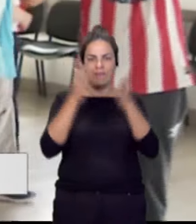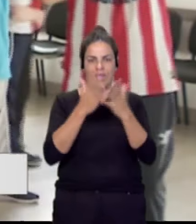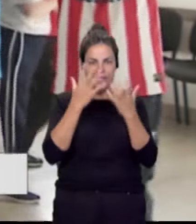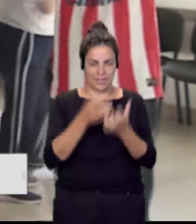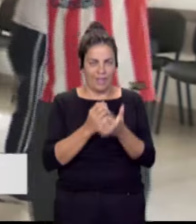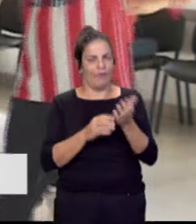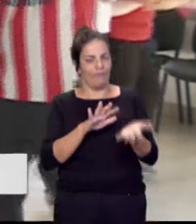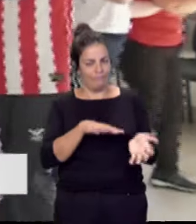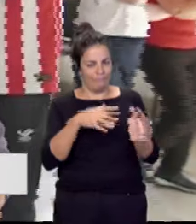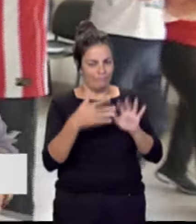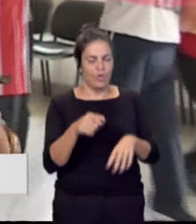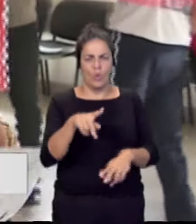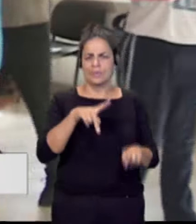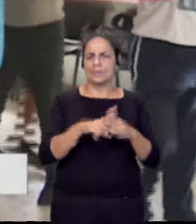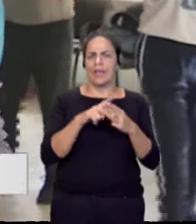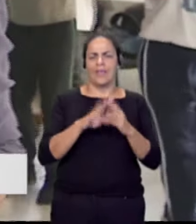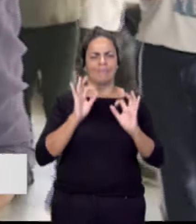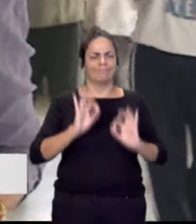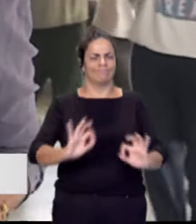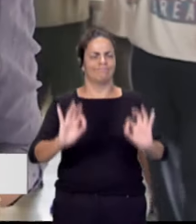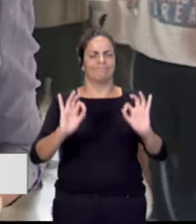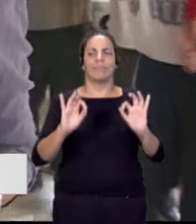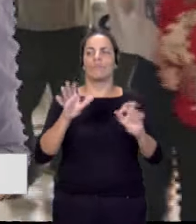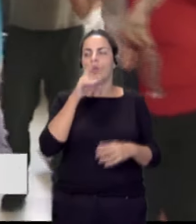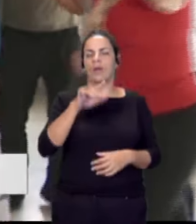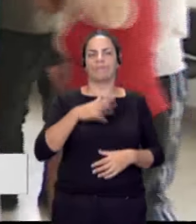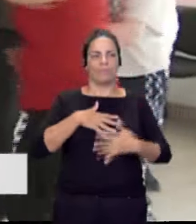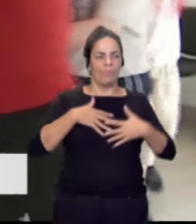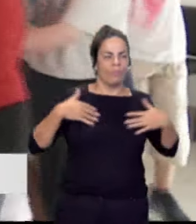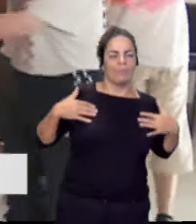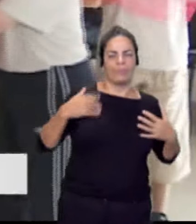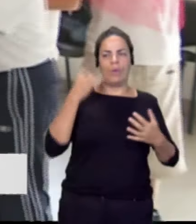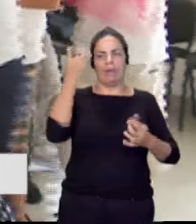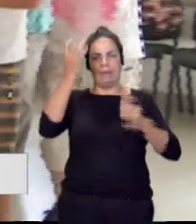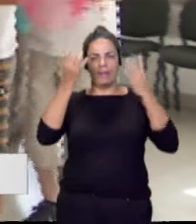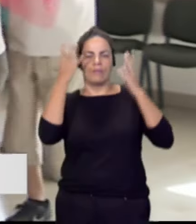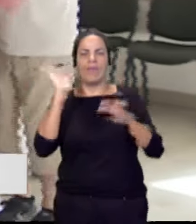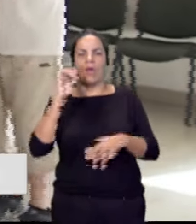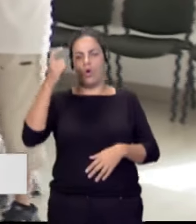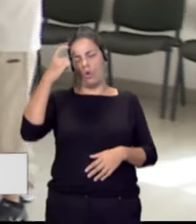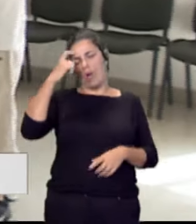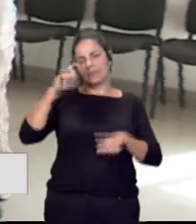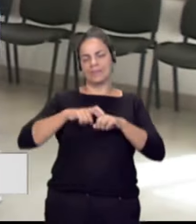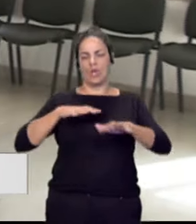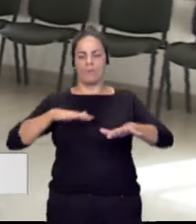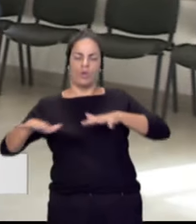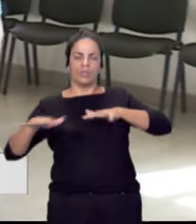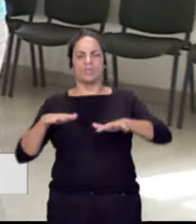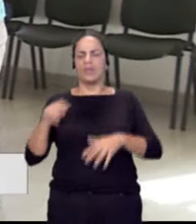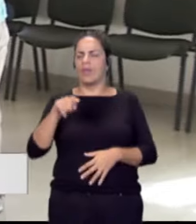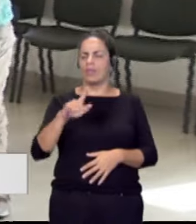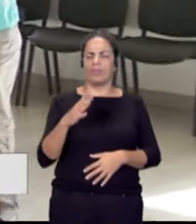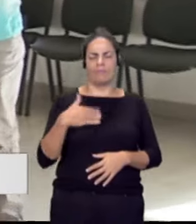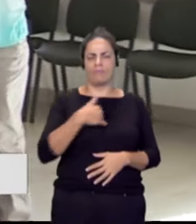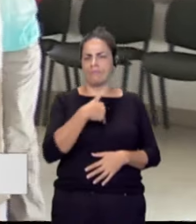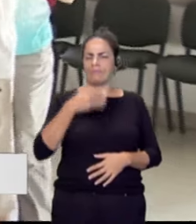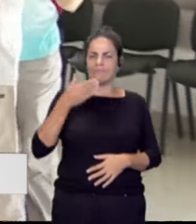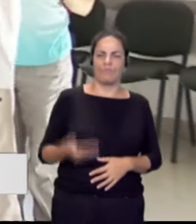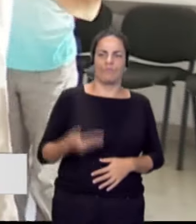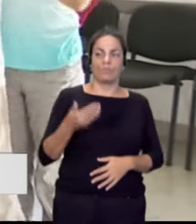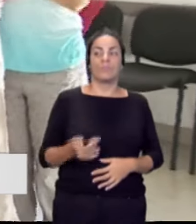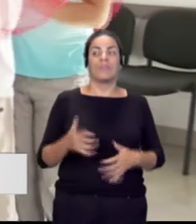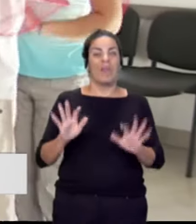muy especial en el que las emociones, la creatividad o la psicomotricidad juegan un papel esencial, pero sobre